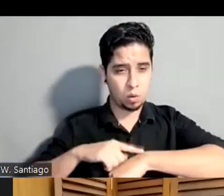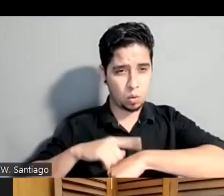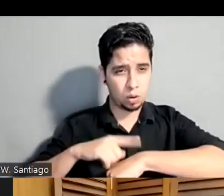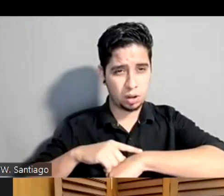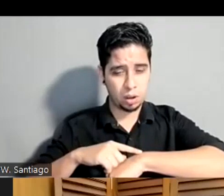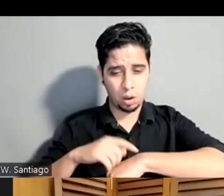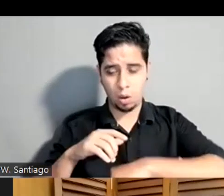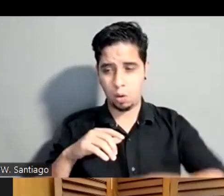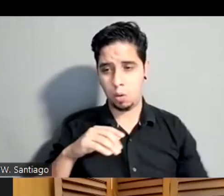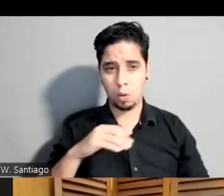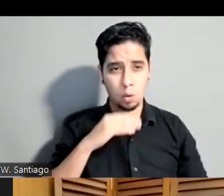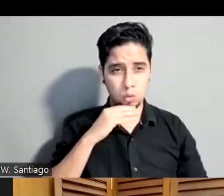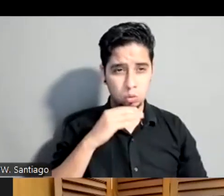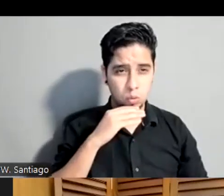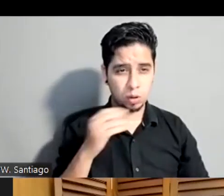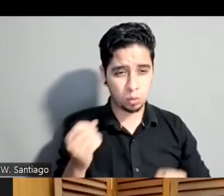cuánto.